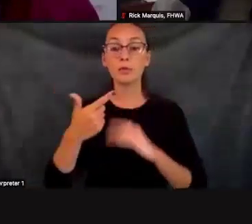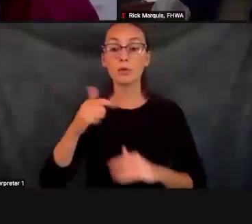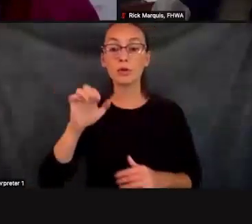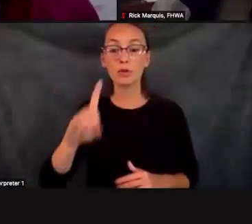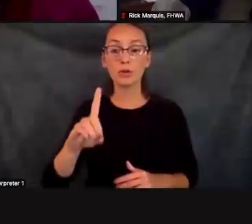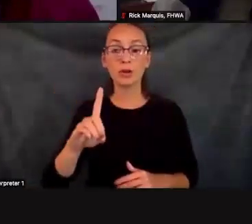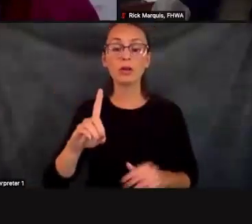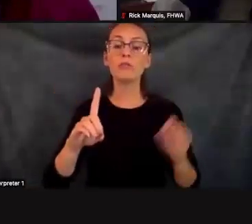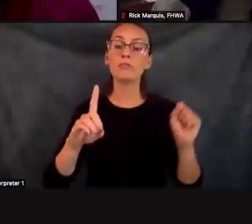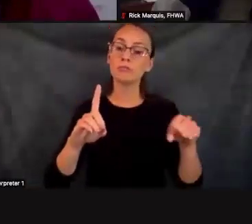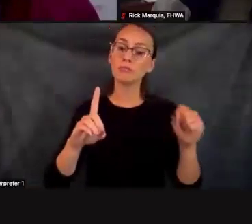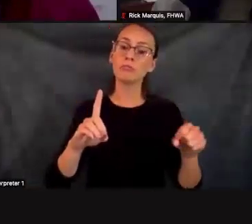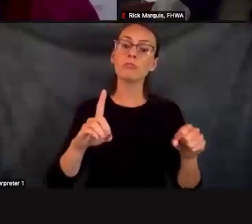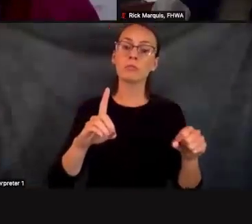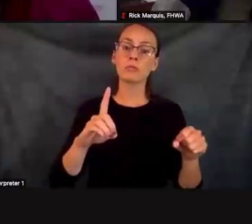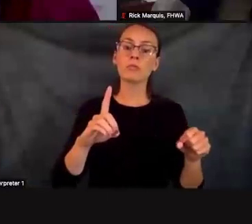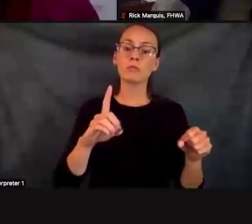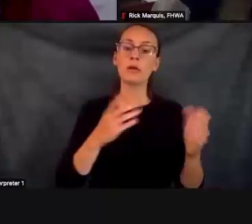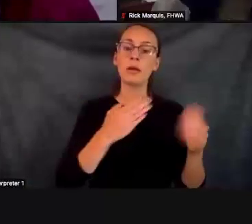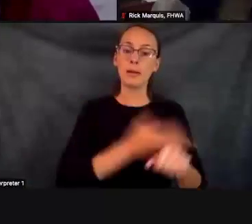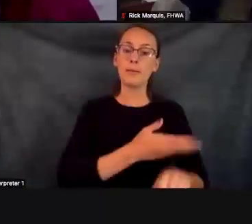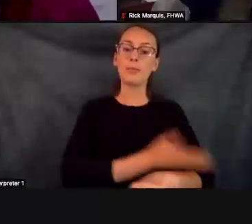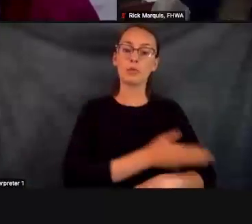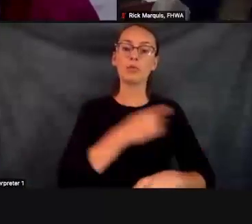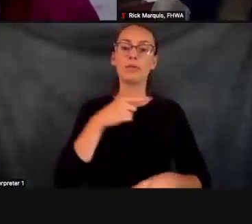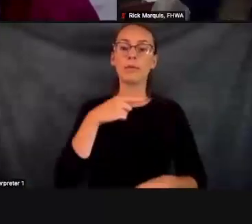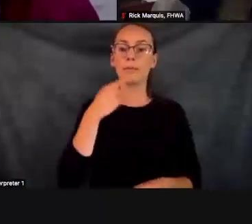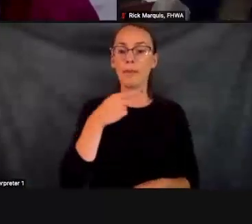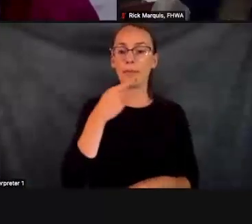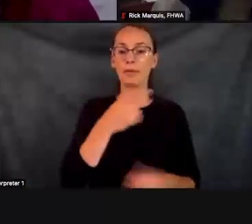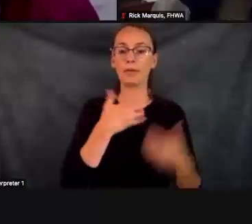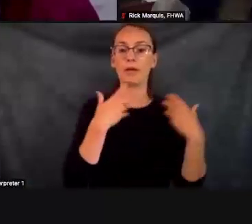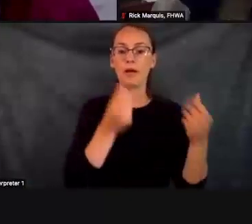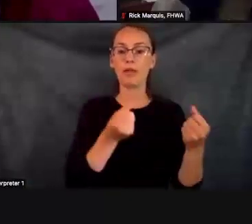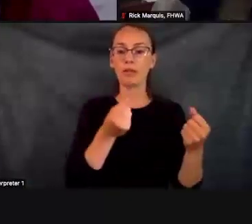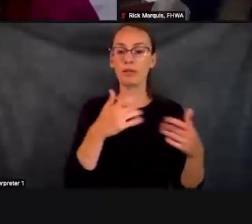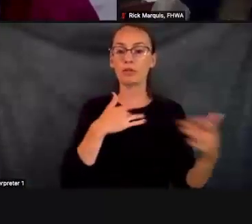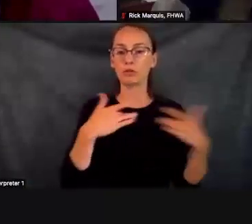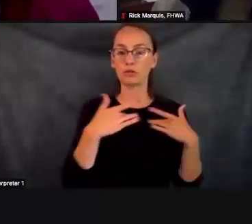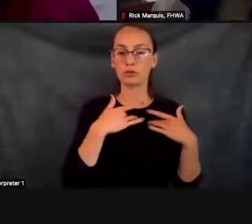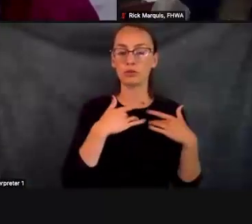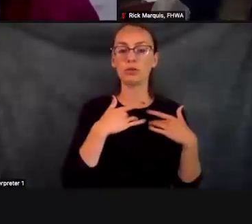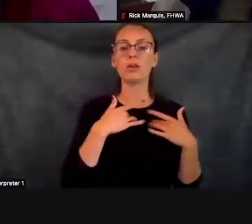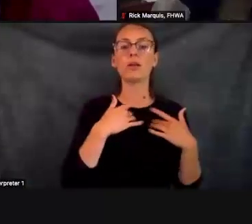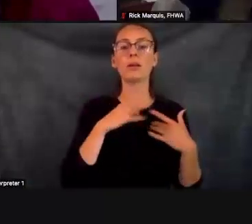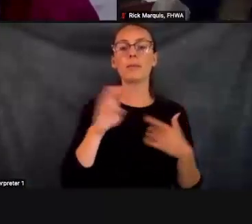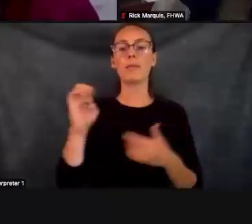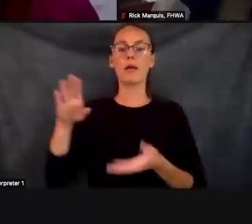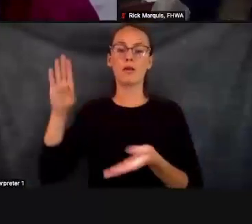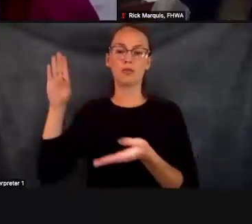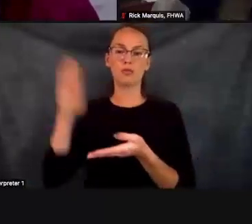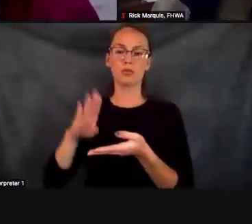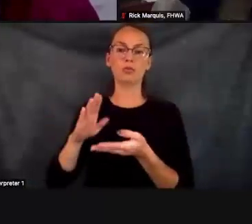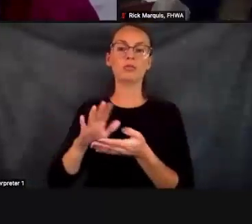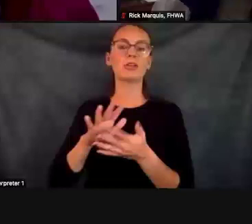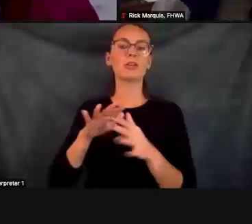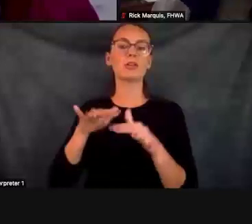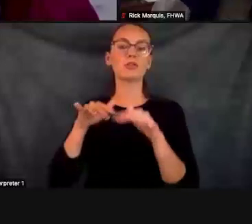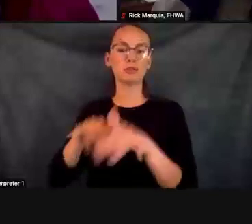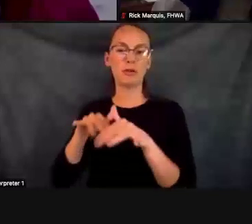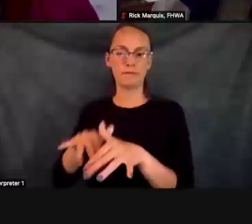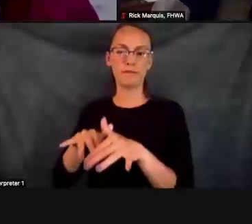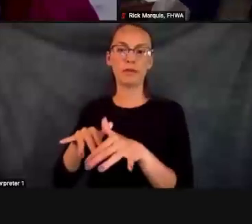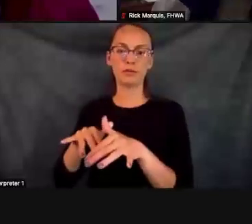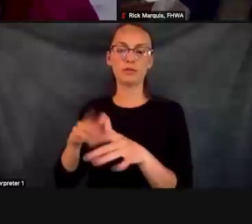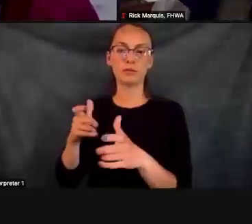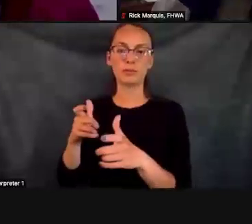prioritarios. La alternativa que va a mejorar las condiciones en la ciudad al reducir